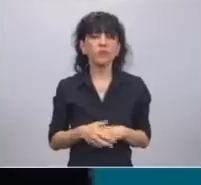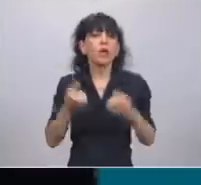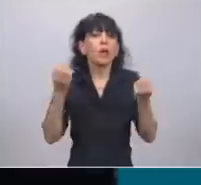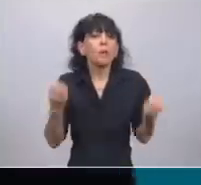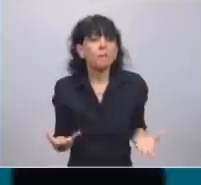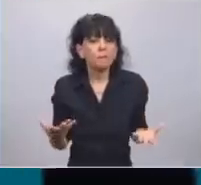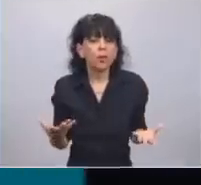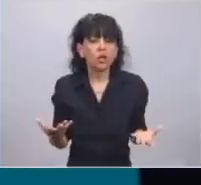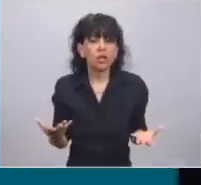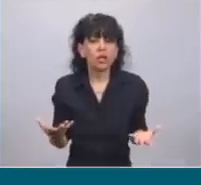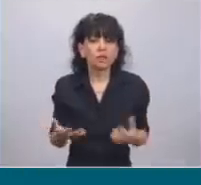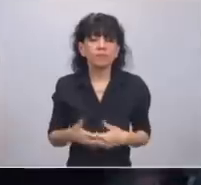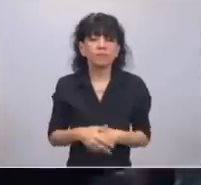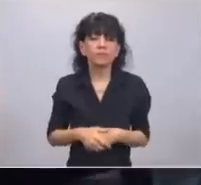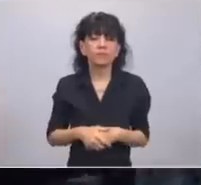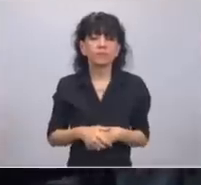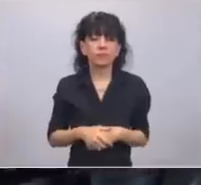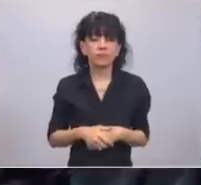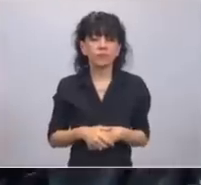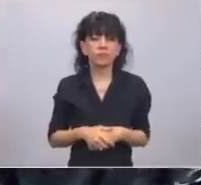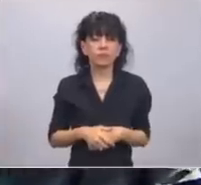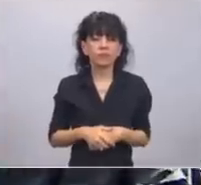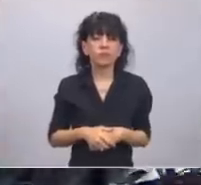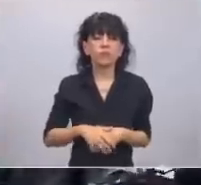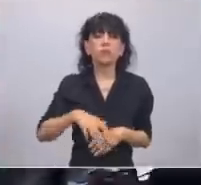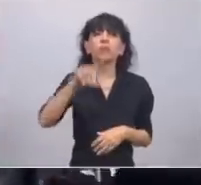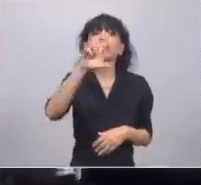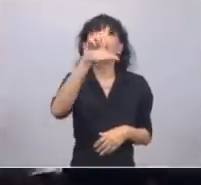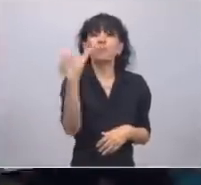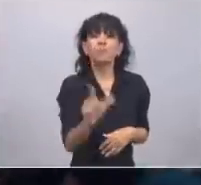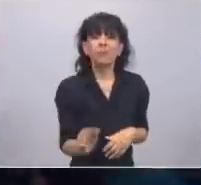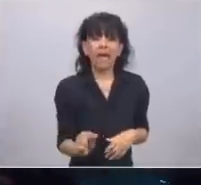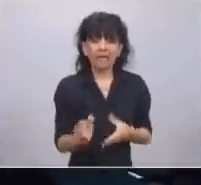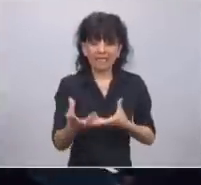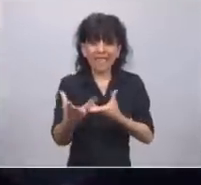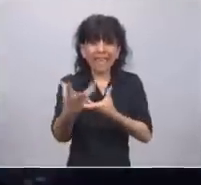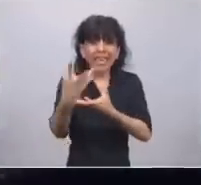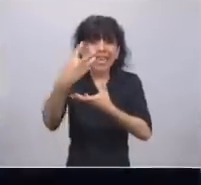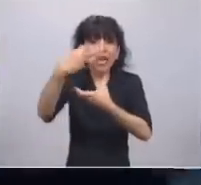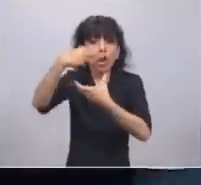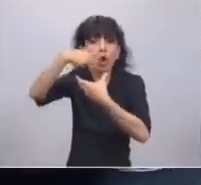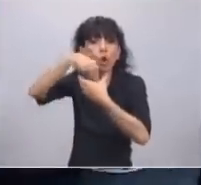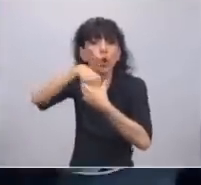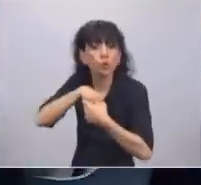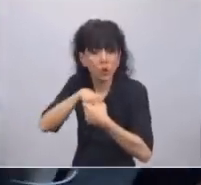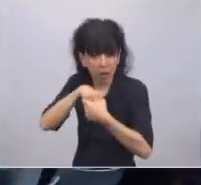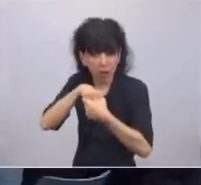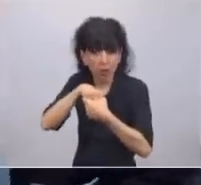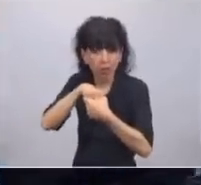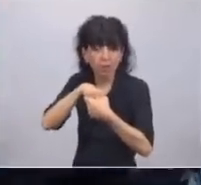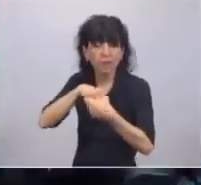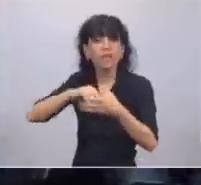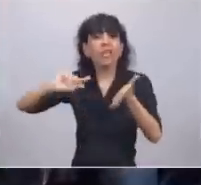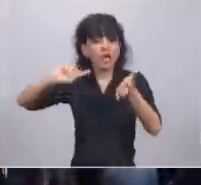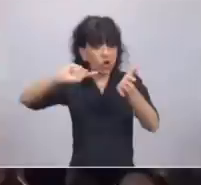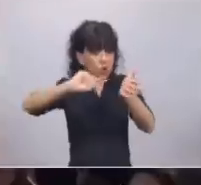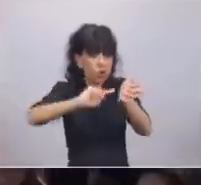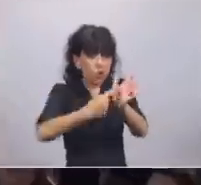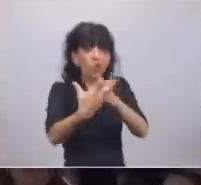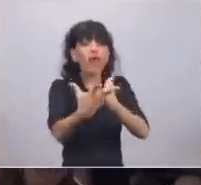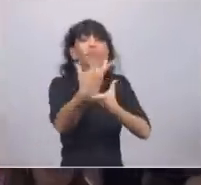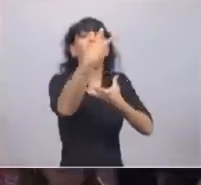Porque en definitiva, un país inclusivo y una ciudad